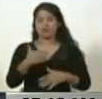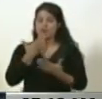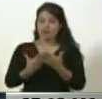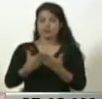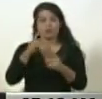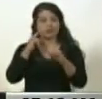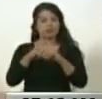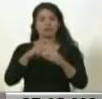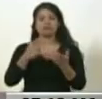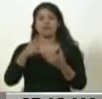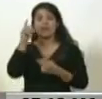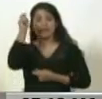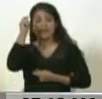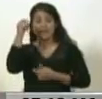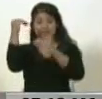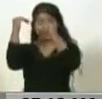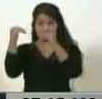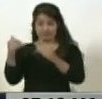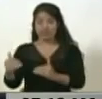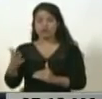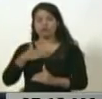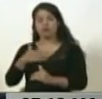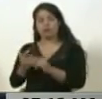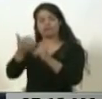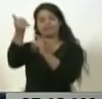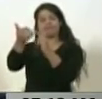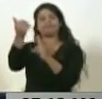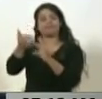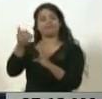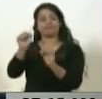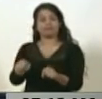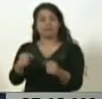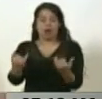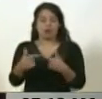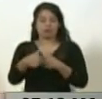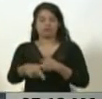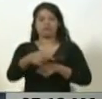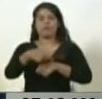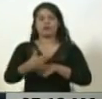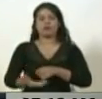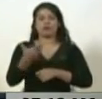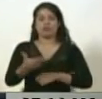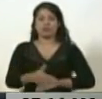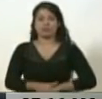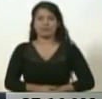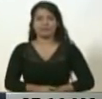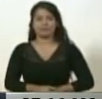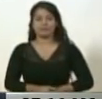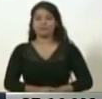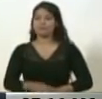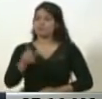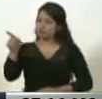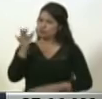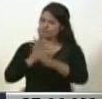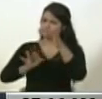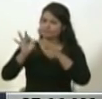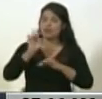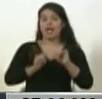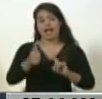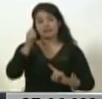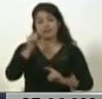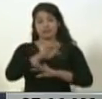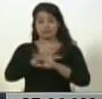con las tareas que nos corresponden en este momento histórico importante. Y muy bien lo señalaba usted, ayer se hizo